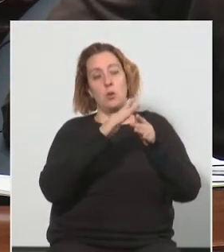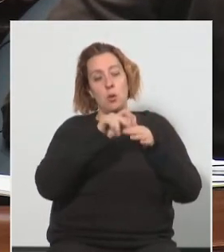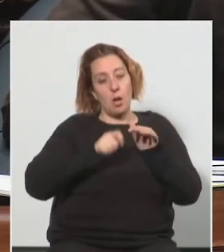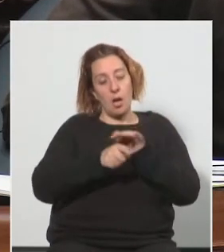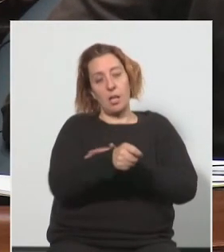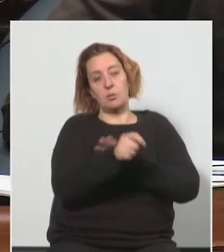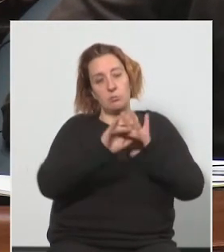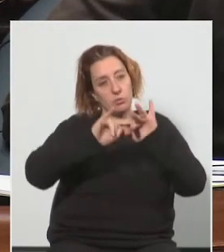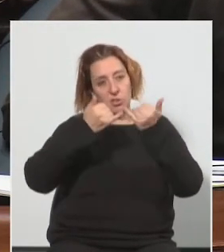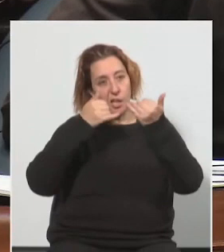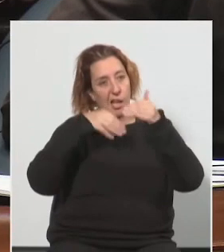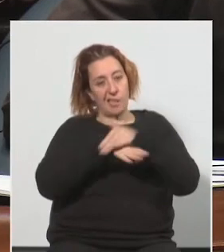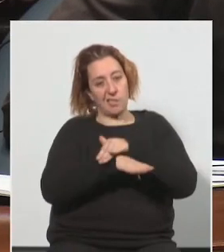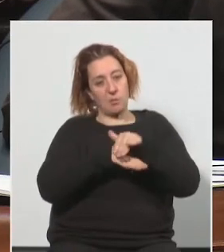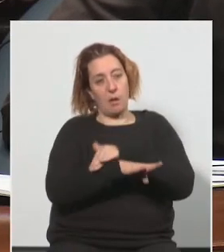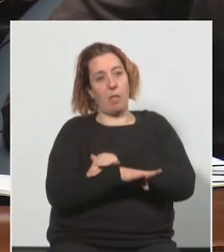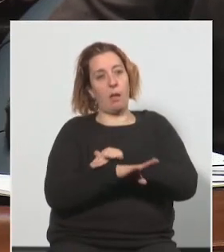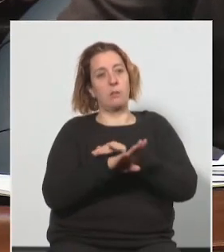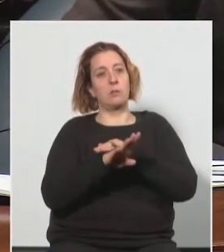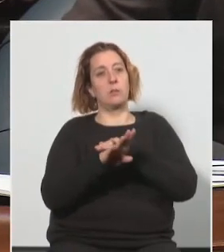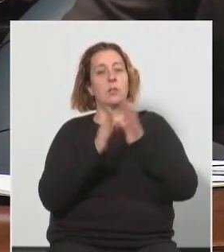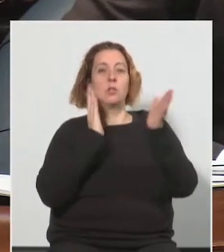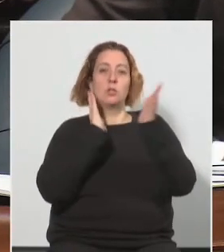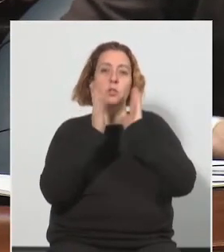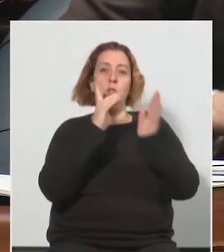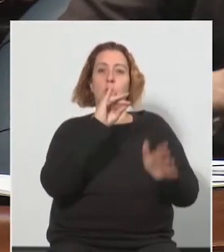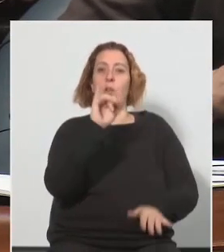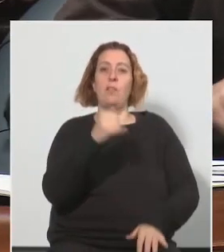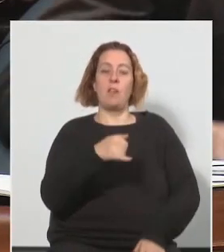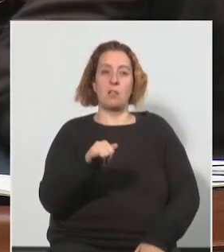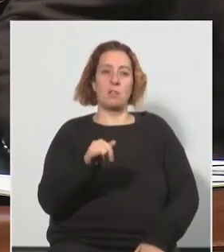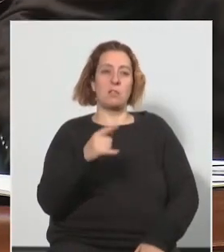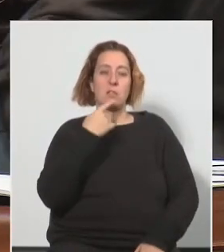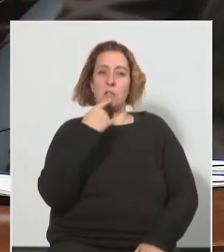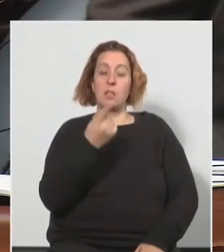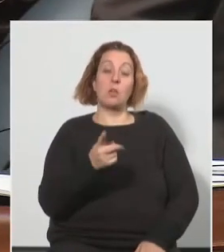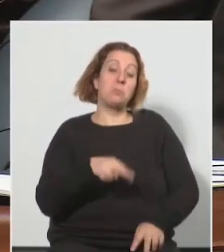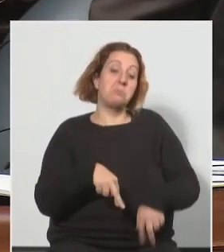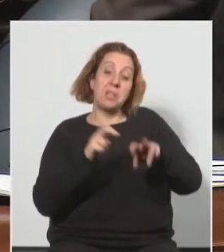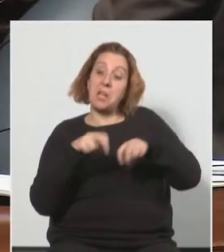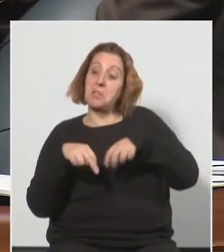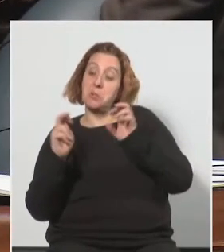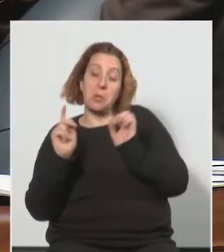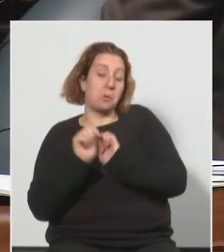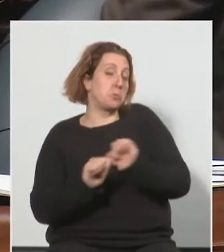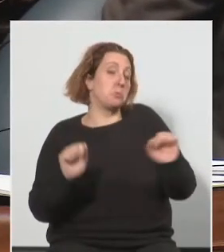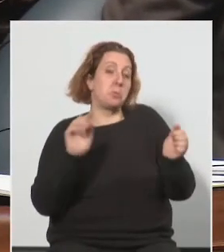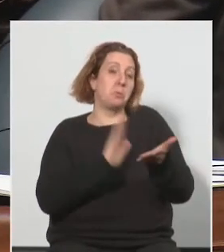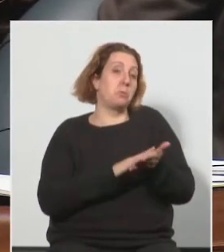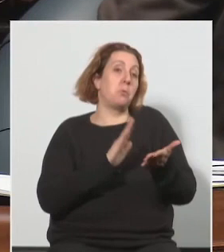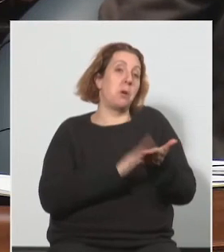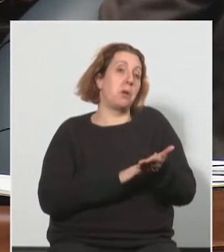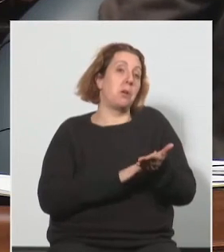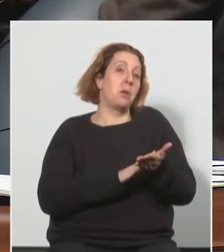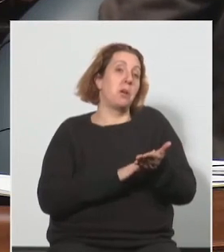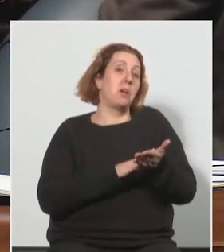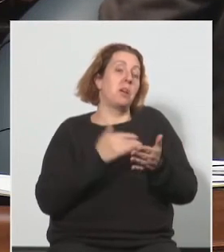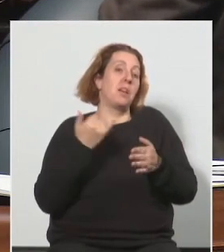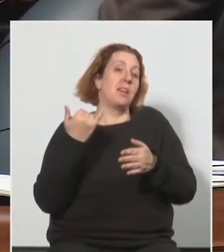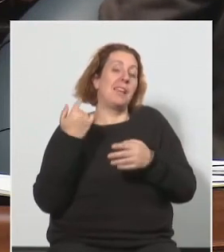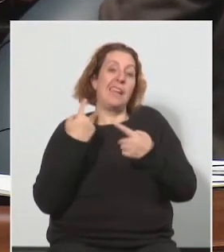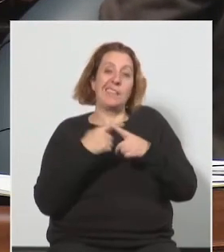convenientemente archivada por el doctor Díaz, quien afirmó que de la indagatoria no se puede probar la existencia de